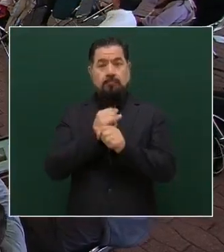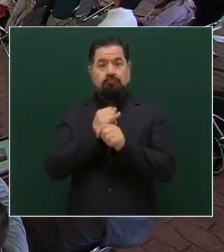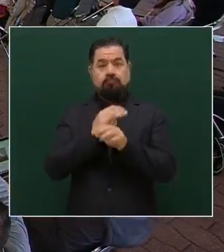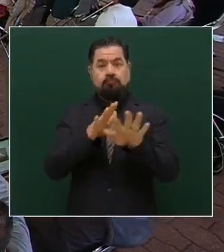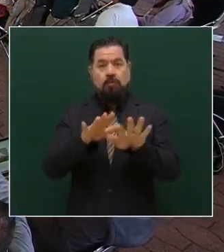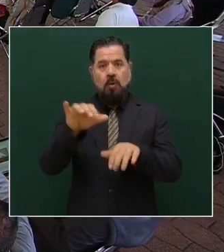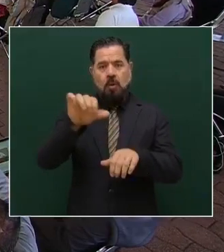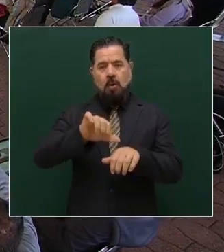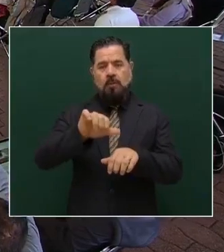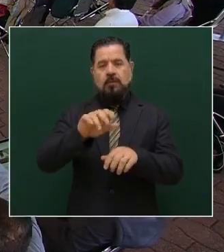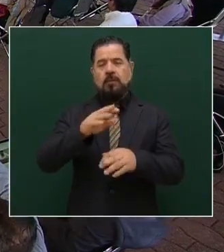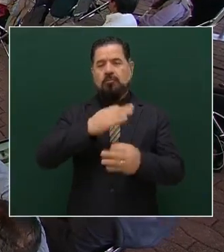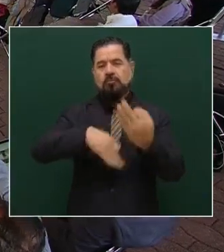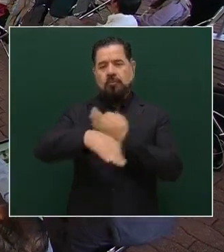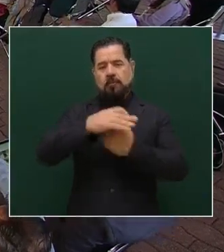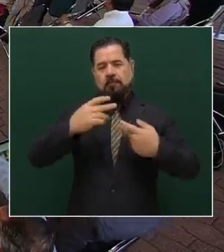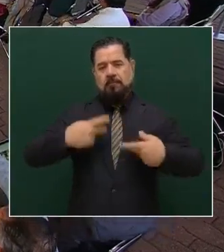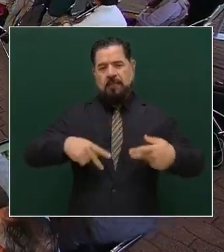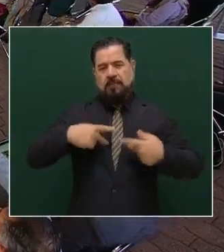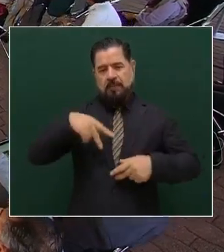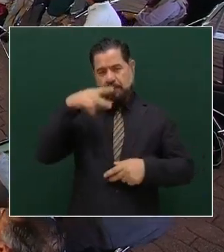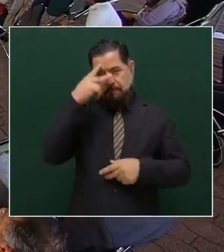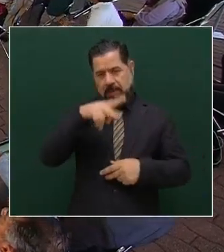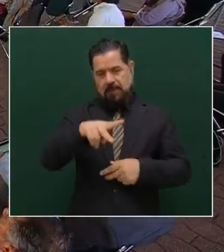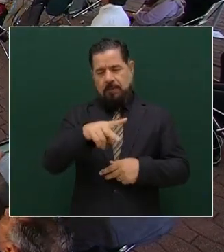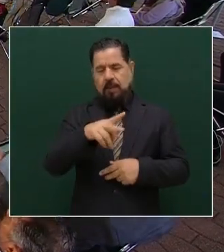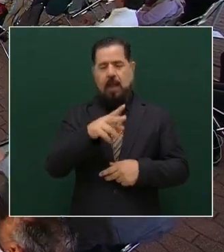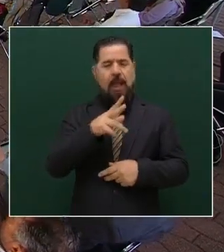informar al pueblo de México, como lo hacemos